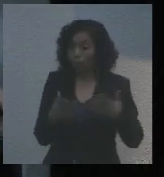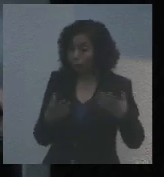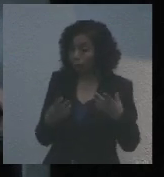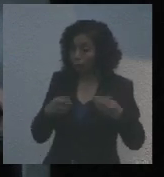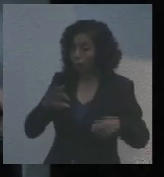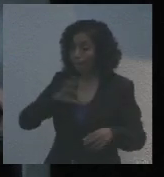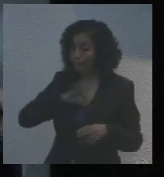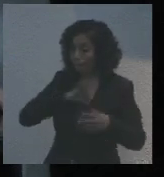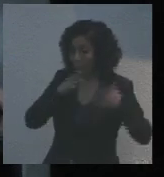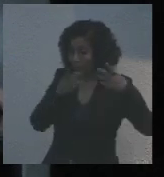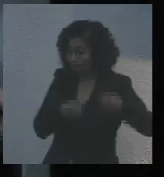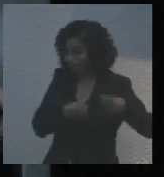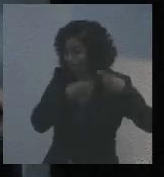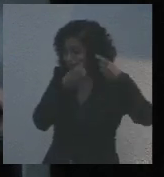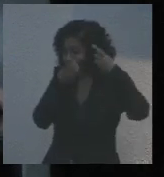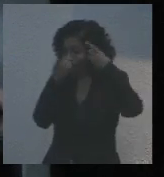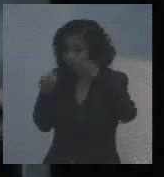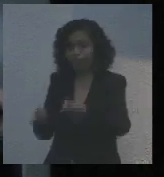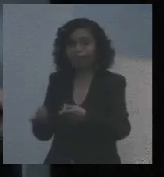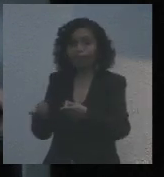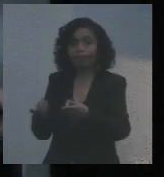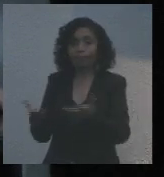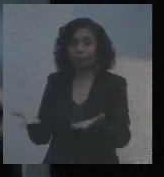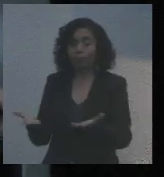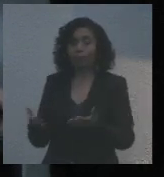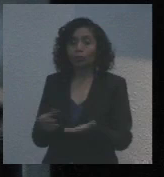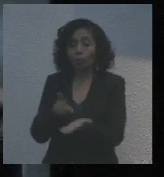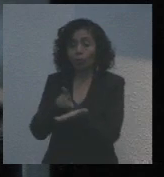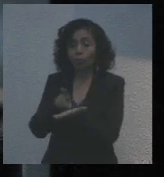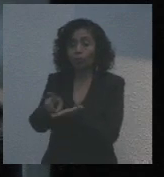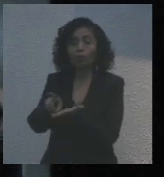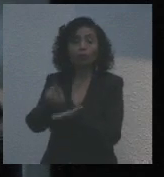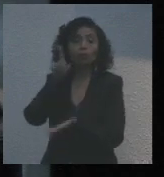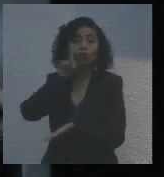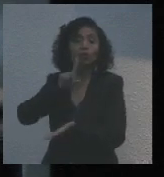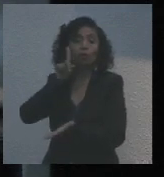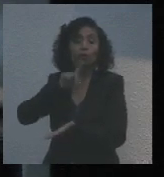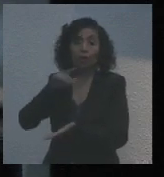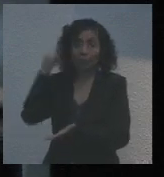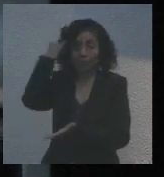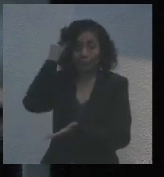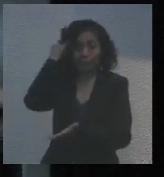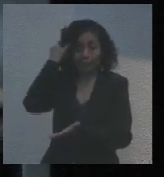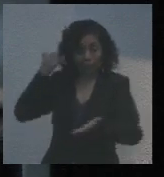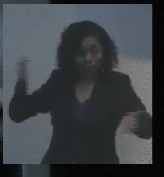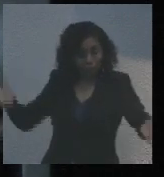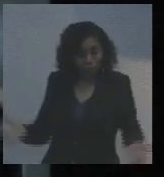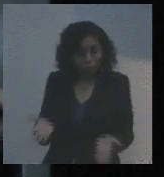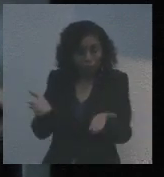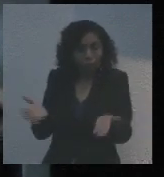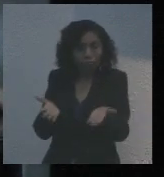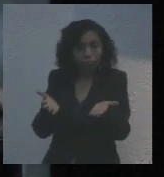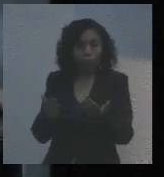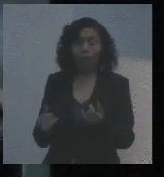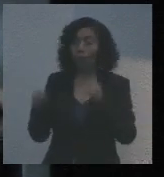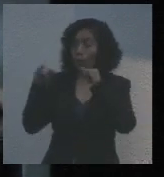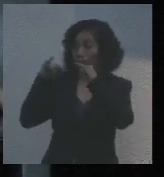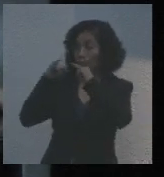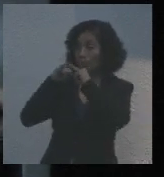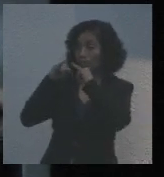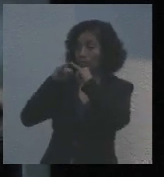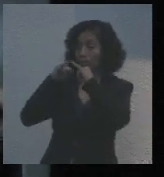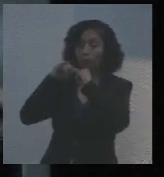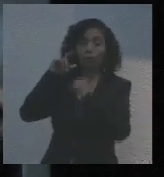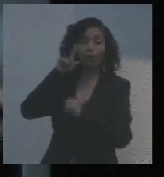nacional a la promoción de los derechos de las mujeres indígenas otorgado por el Instituto Nacional de las